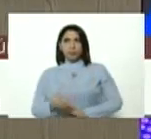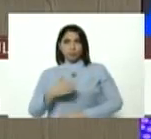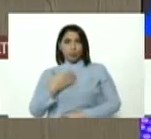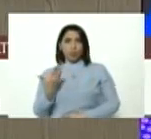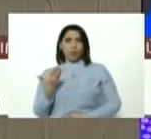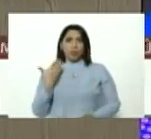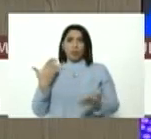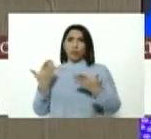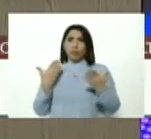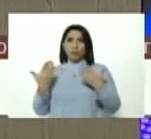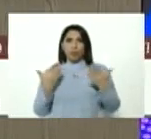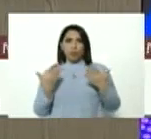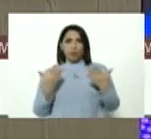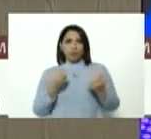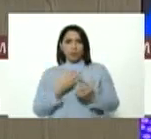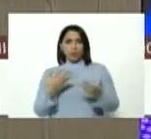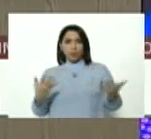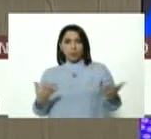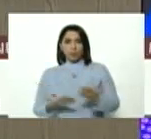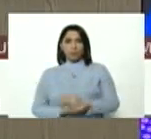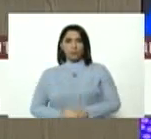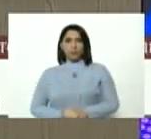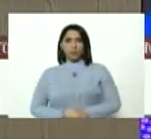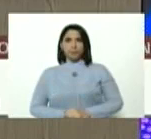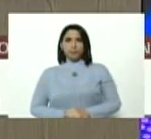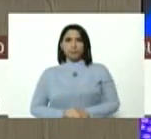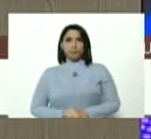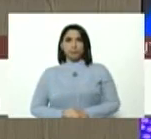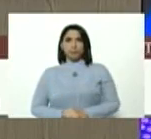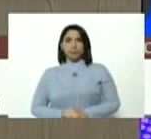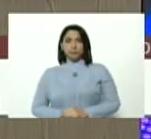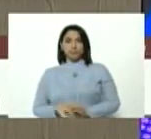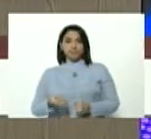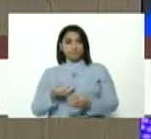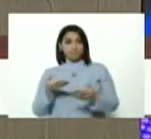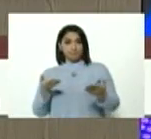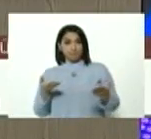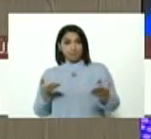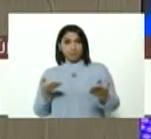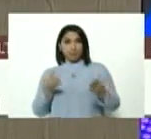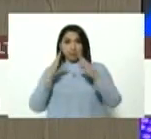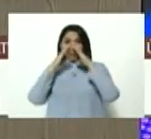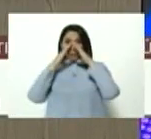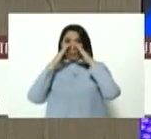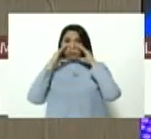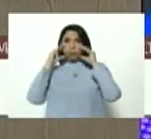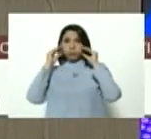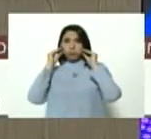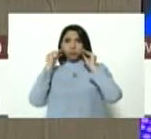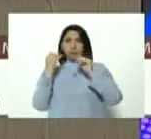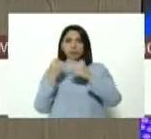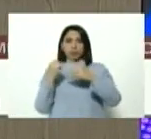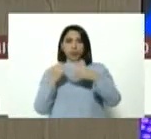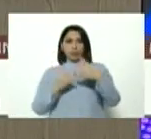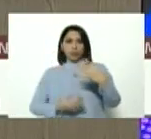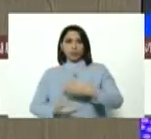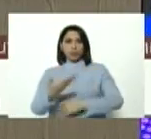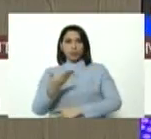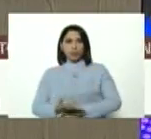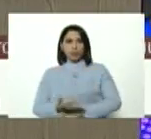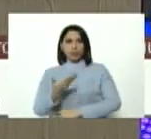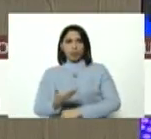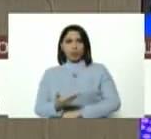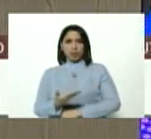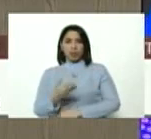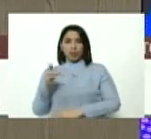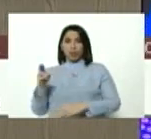ustedes, y digo de las batallas que hemos librado porque este ha sido uno de los instrumentos fundamentales en la